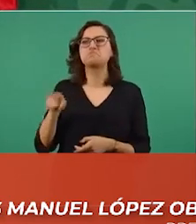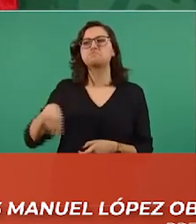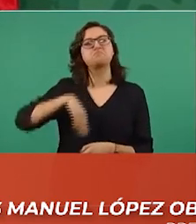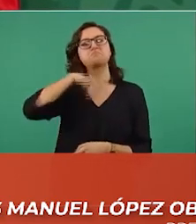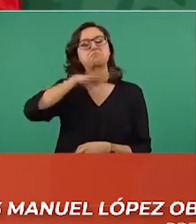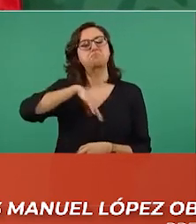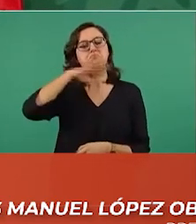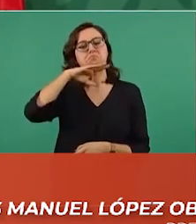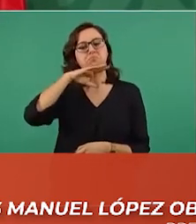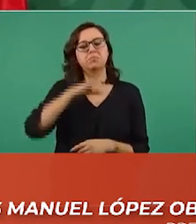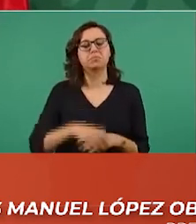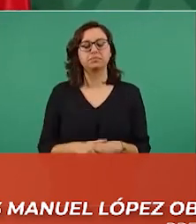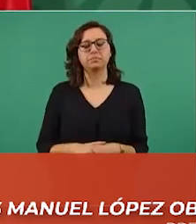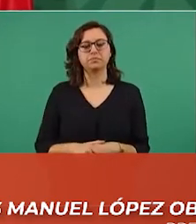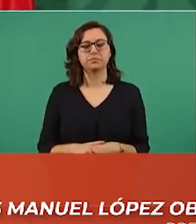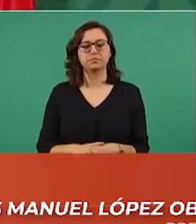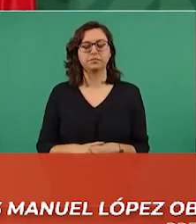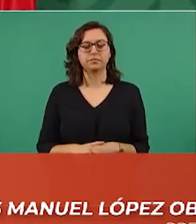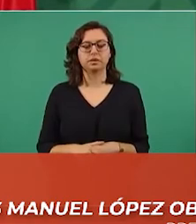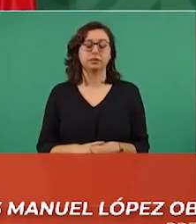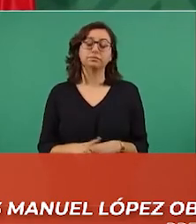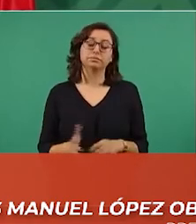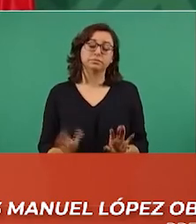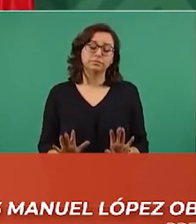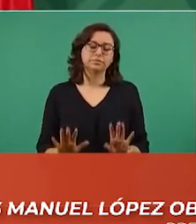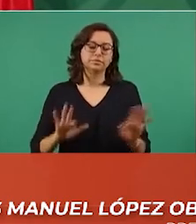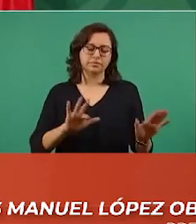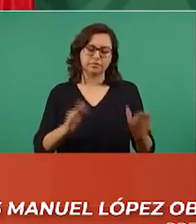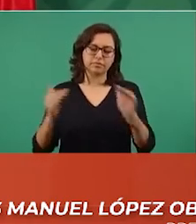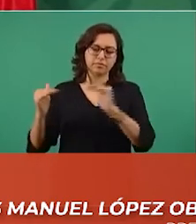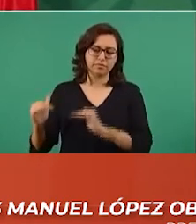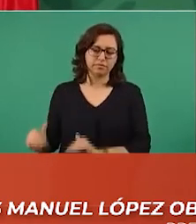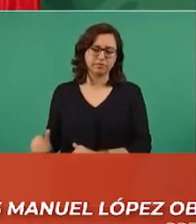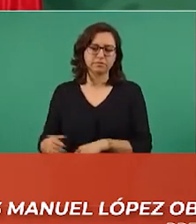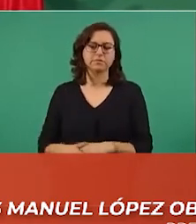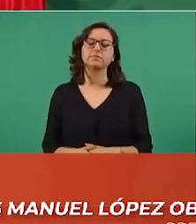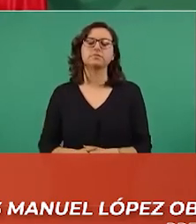etapa, es extraer el petróleo,